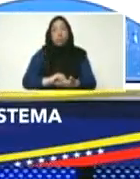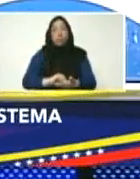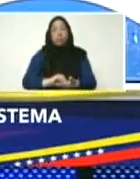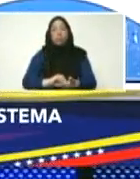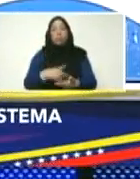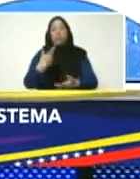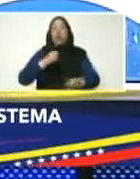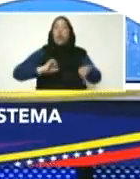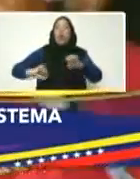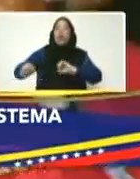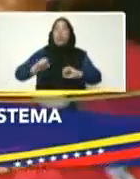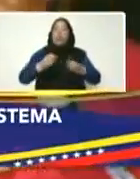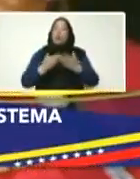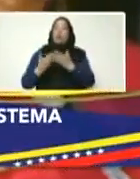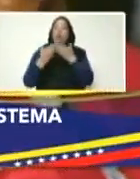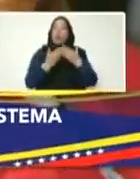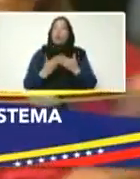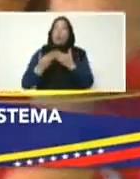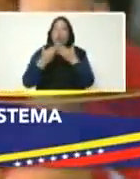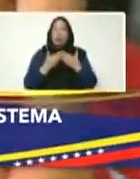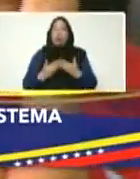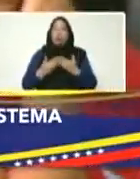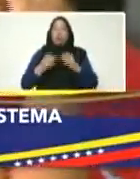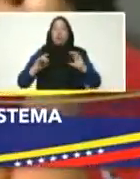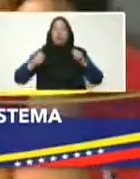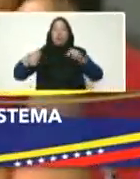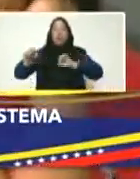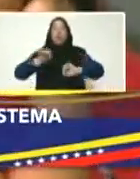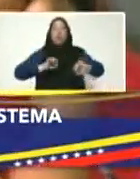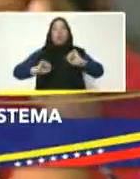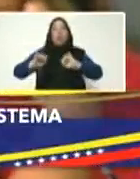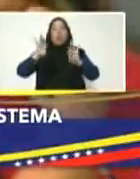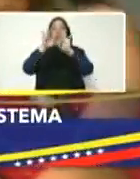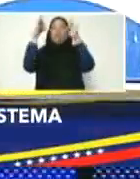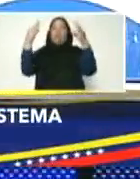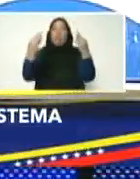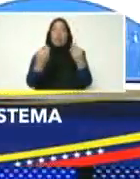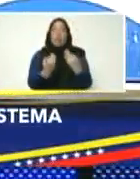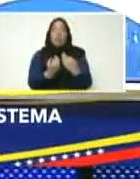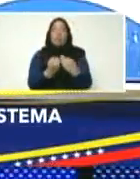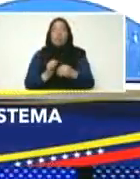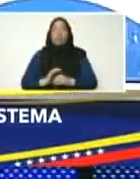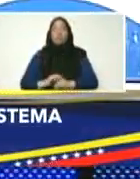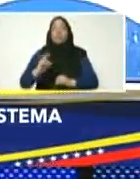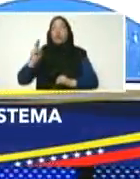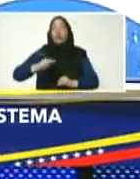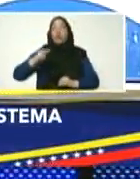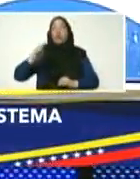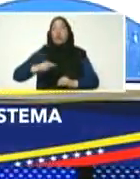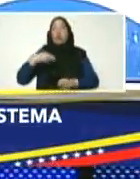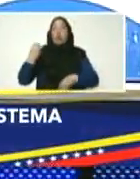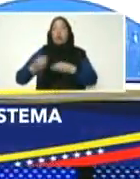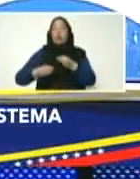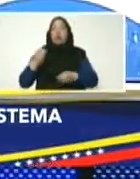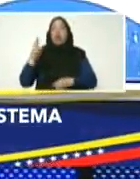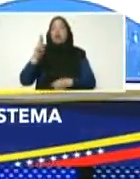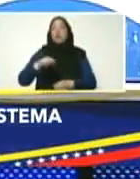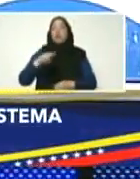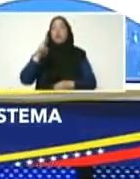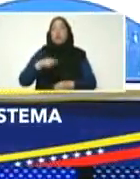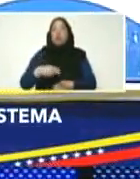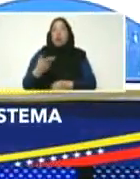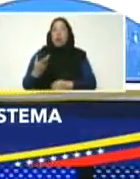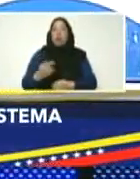Si hay movimiento estudiantil, si hay movimiento magisterial, si hay movimiento de familia, Nunca debe ocurrir, más nunca